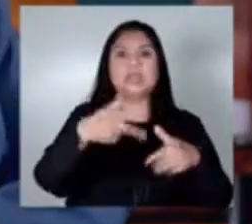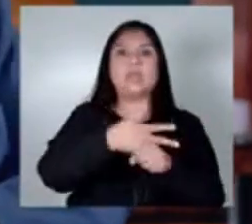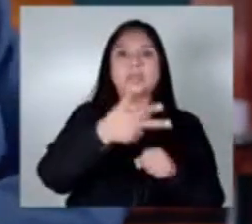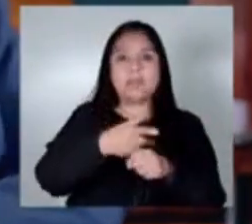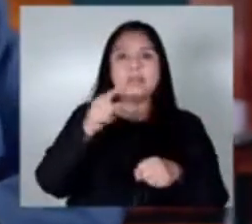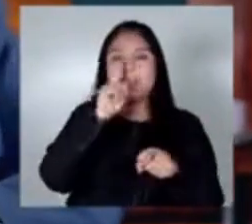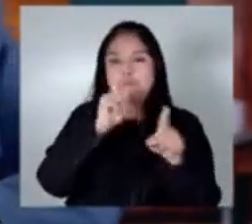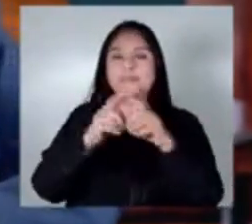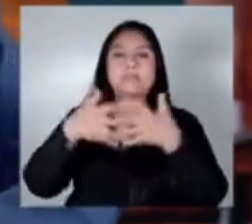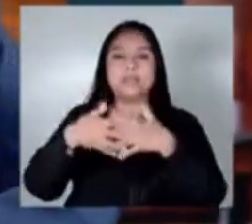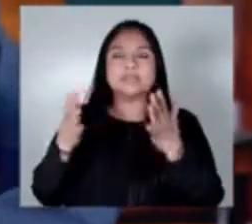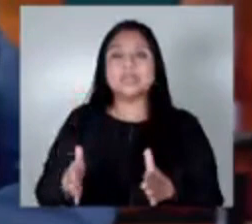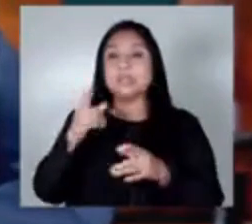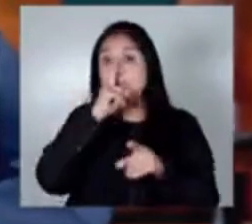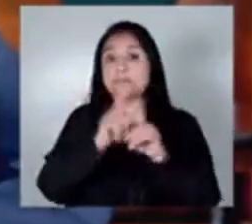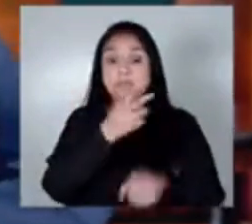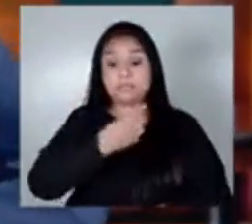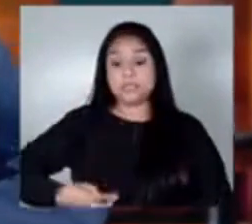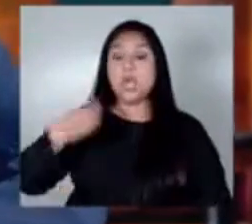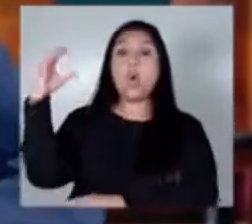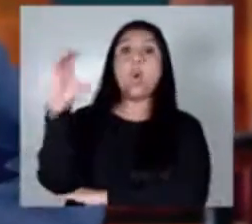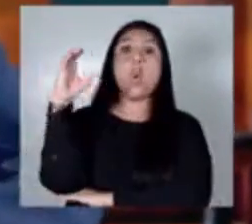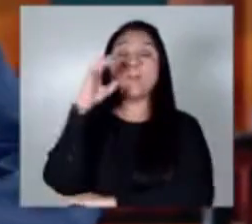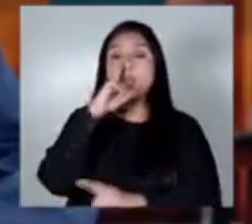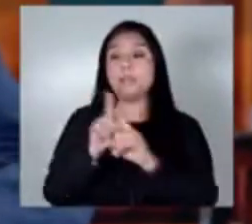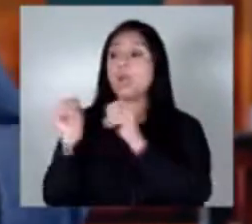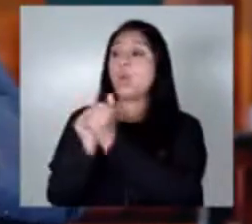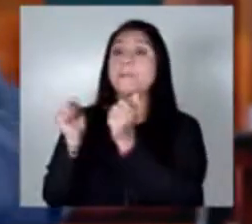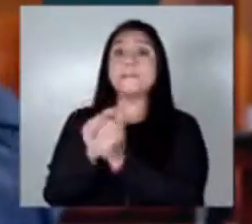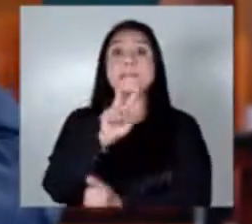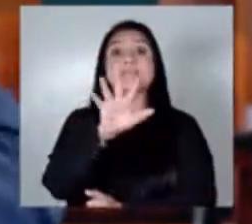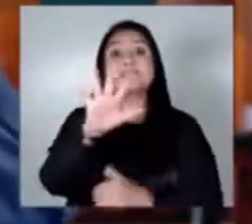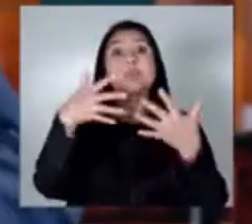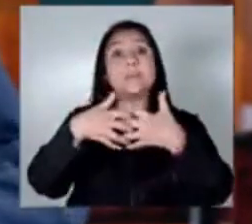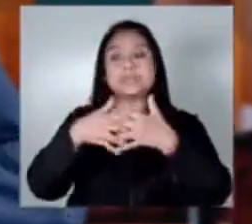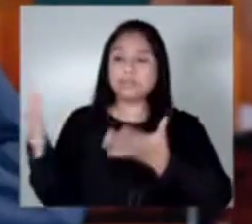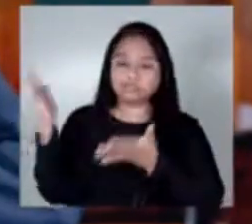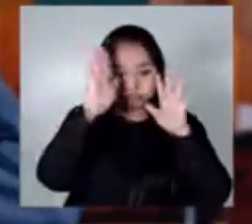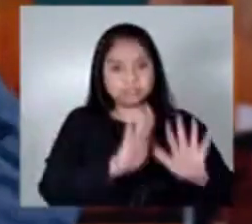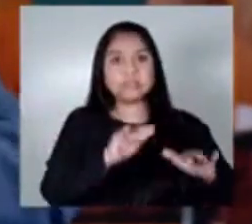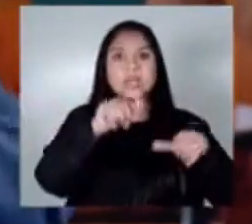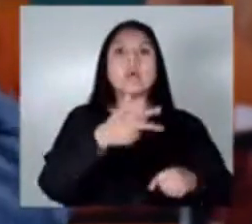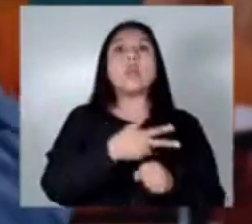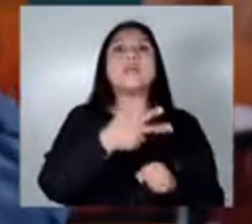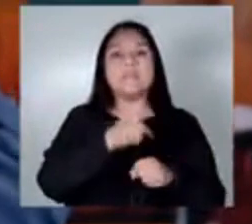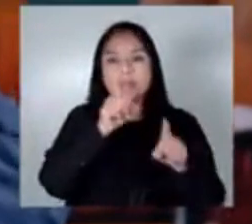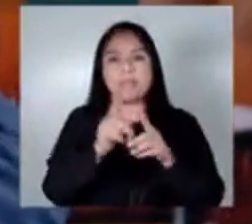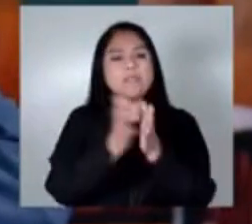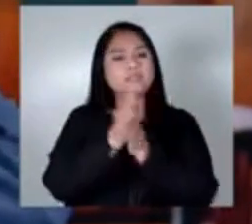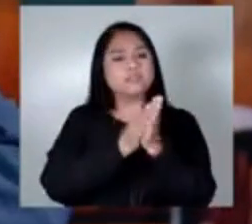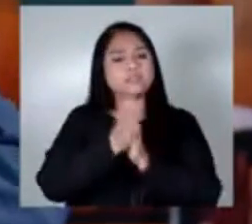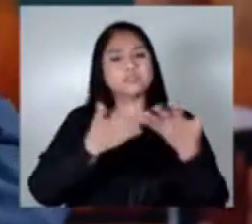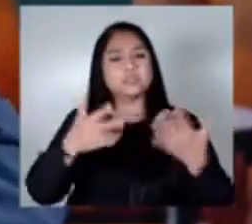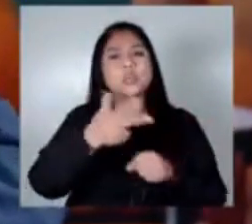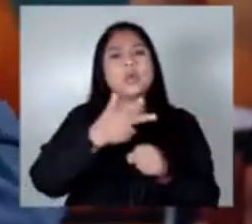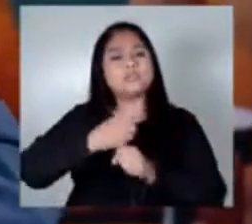inversionistas. También vendrá el presidente de Colombia, acompañado de 25 empresas que quieren venir y sentarse en Guatemala para aprovechar las oportunidades